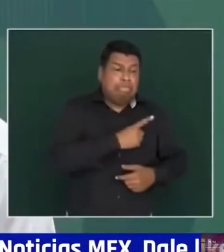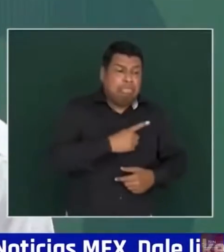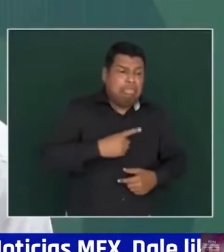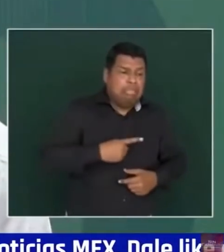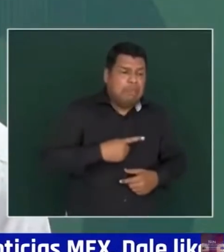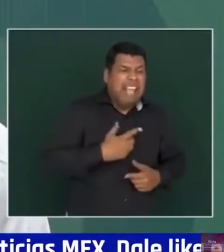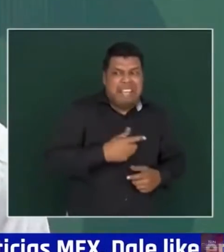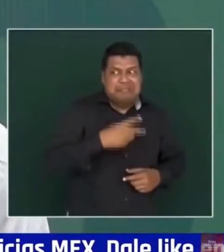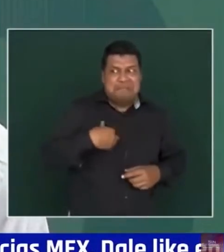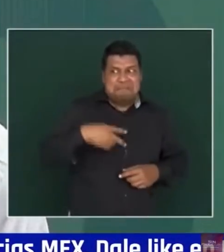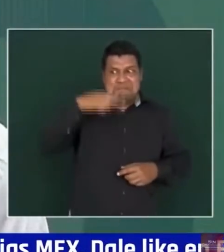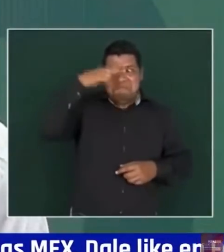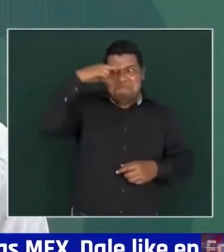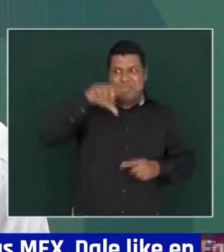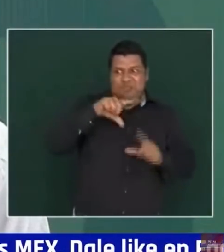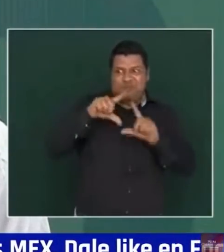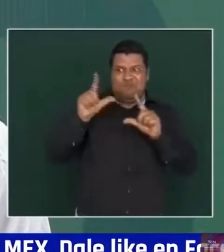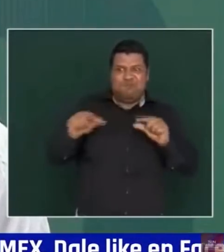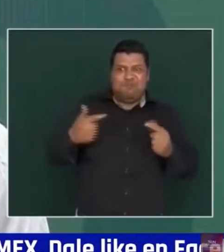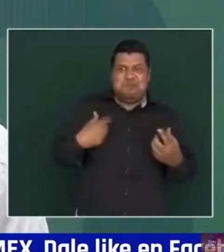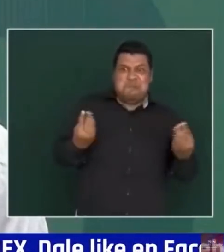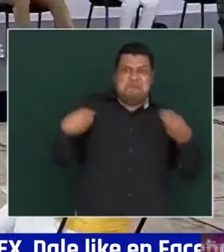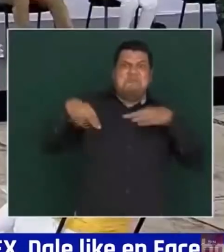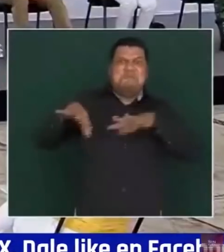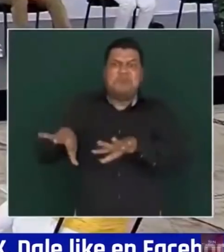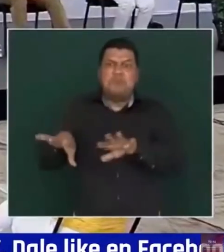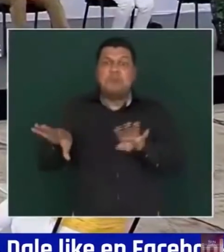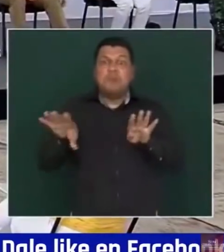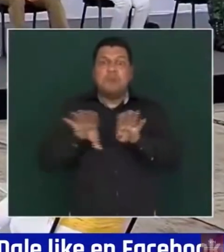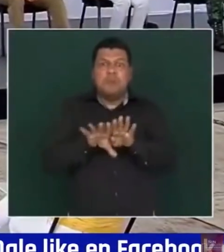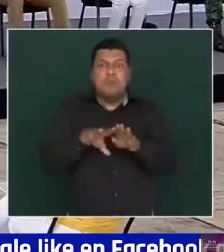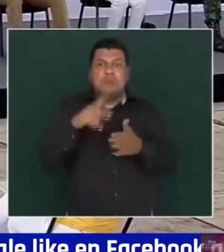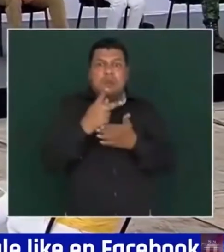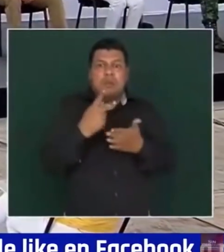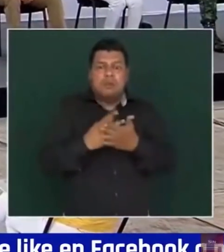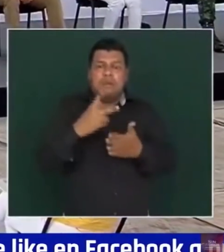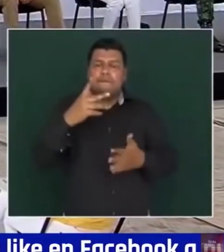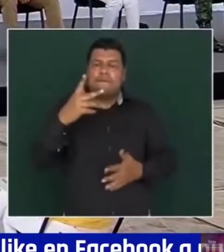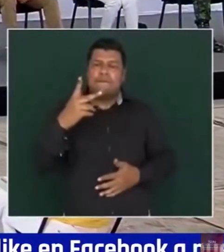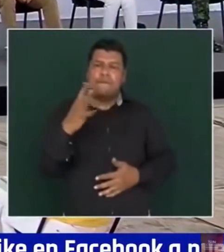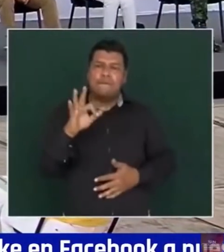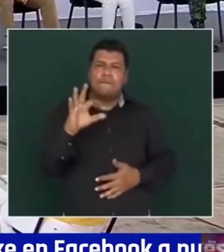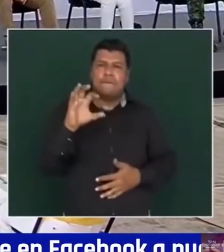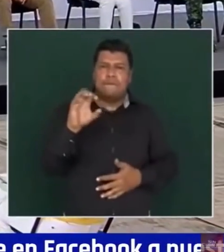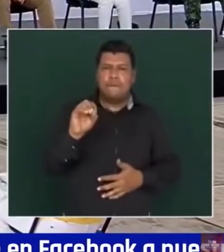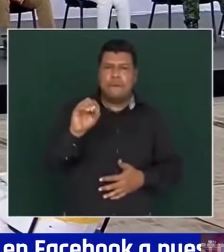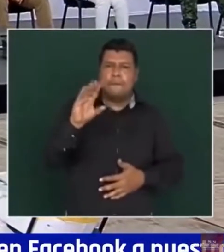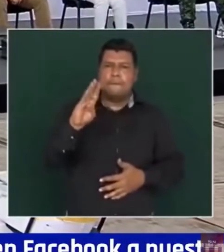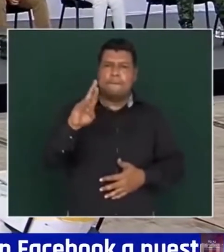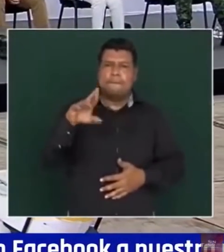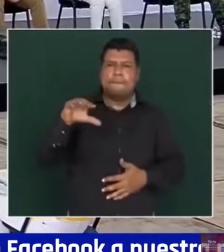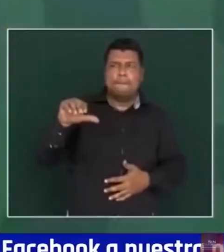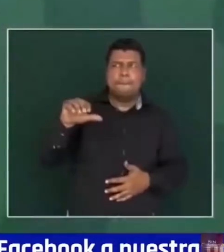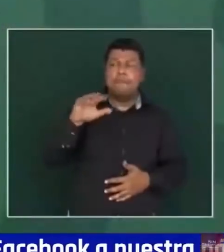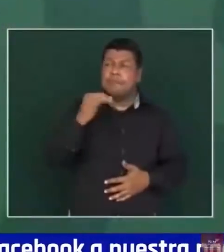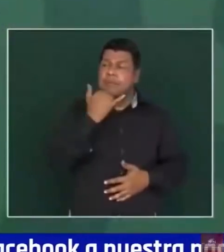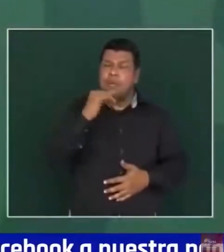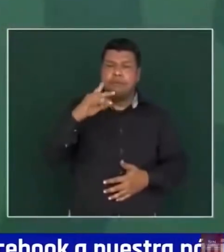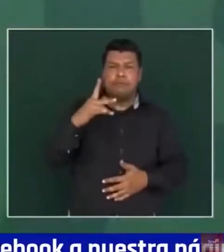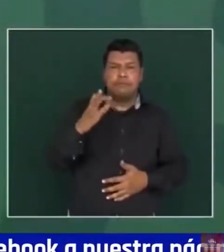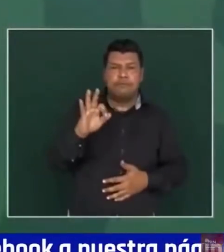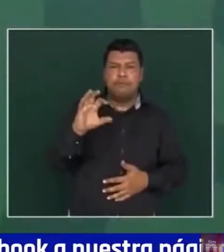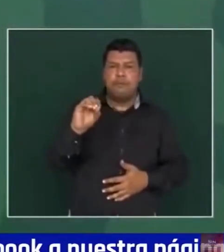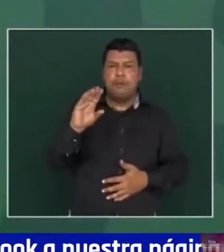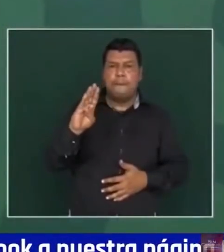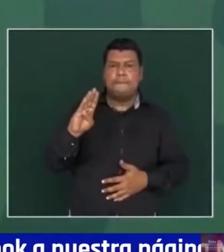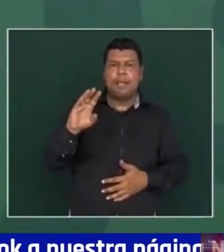director del Instituto de Pueblos Indígenas en Tabasco, lo hizo como jefe de gobierno del entonces Distrito